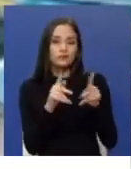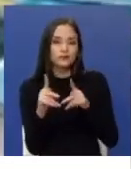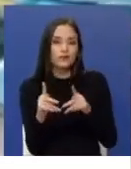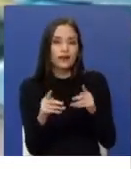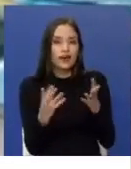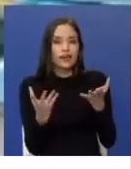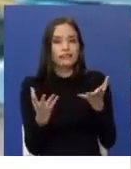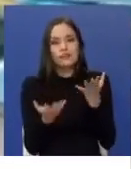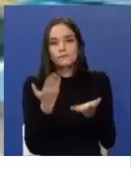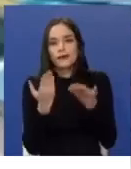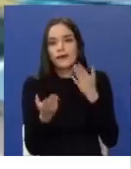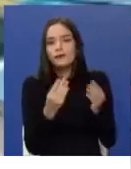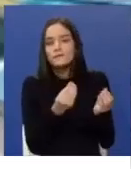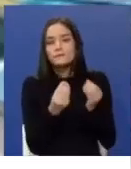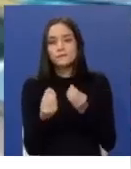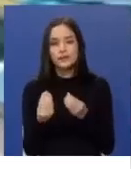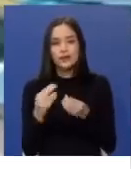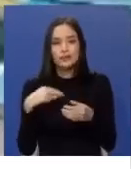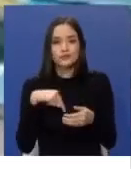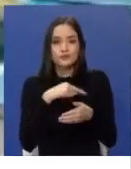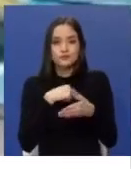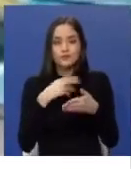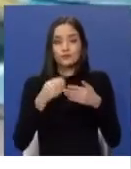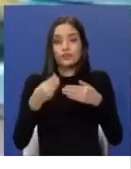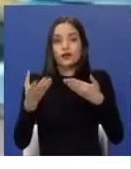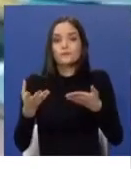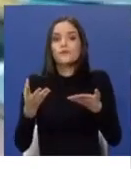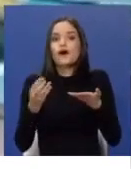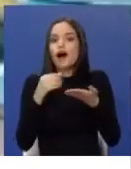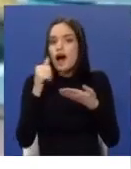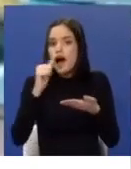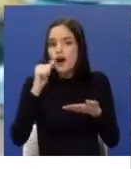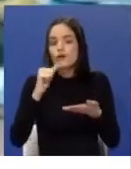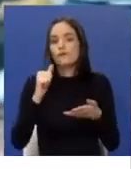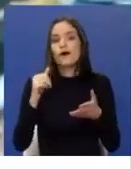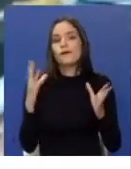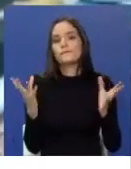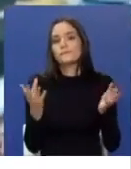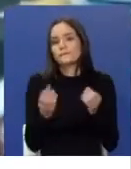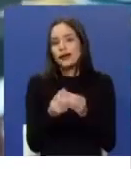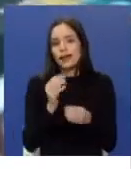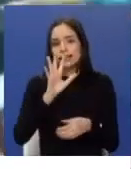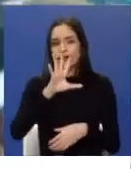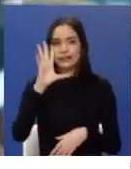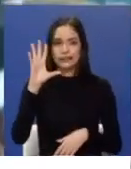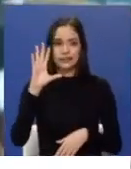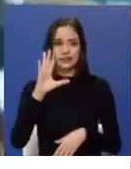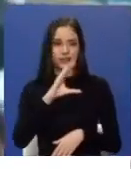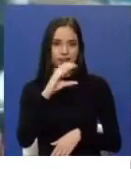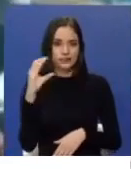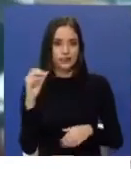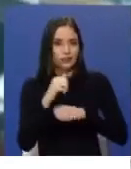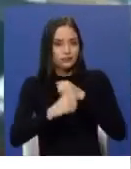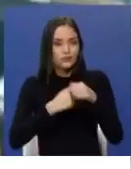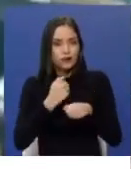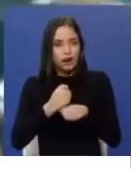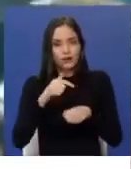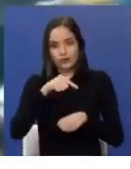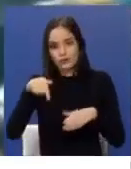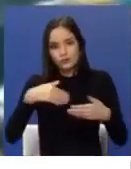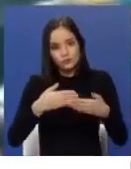nosotros no le... Si estamos dando agua hace más de 500 años, en Panamá, y nosotros somos los conservadores y hemos